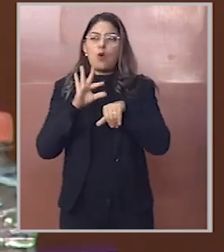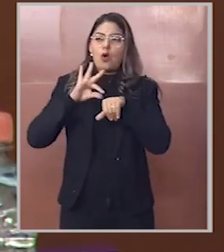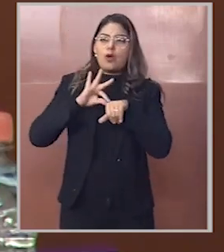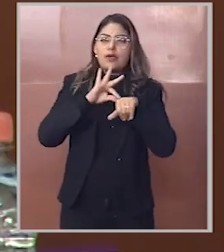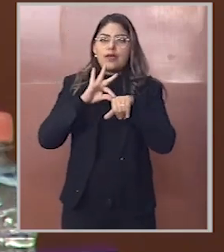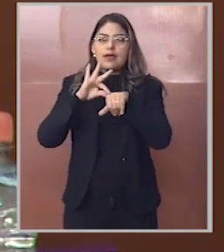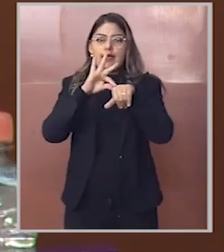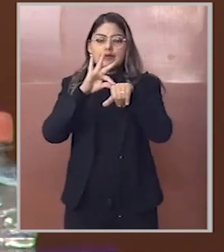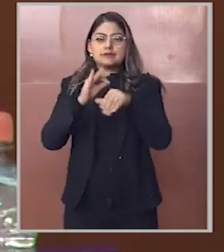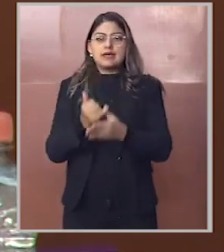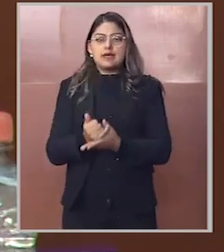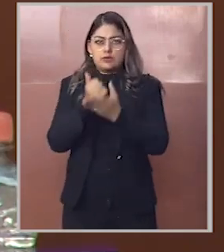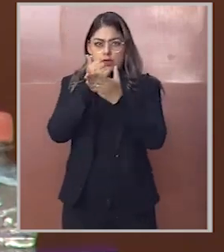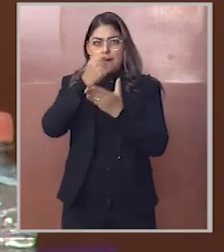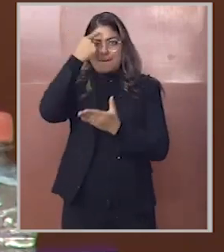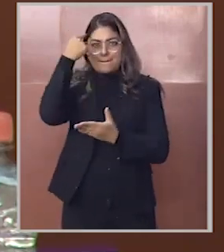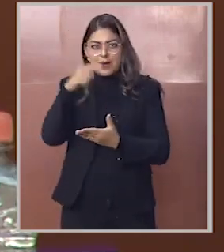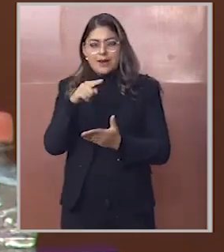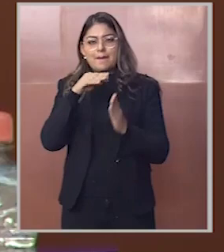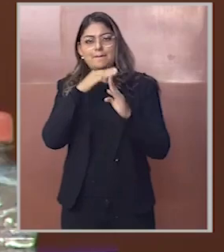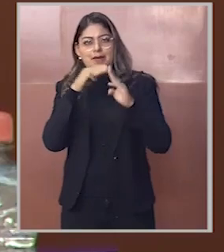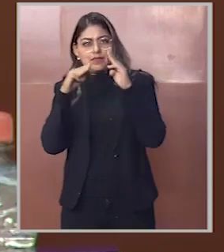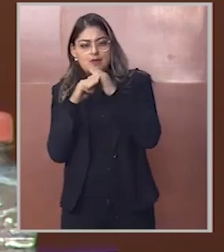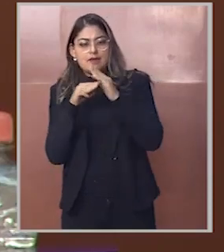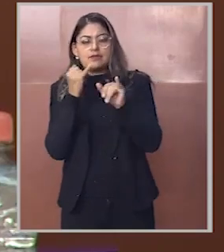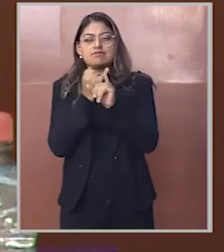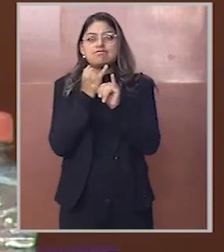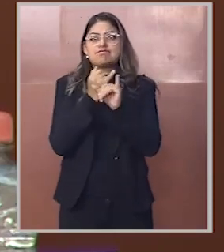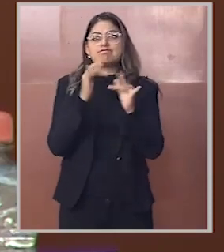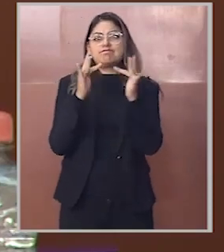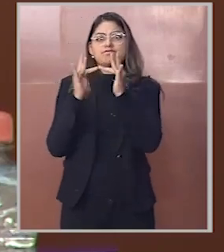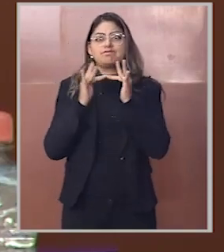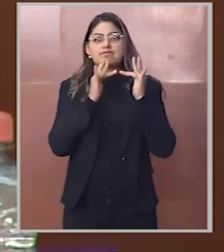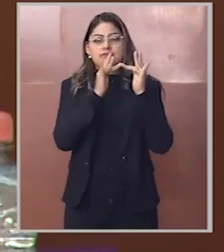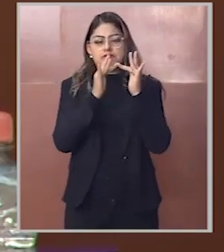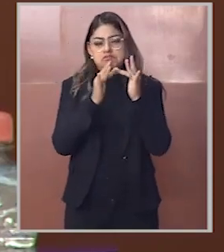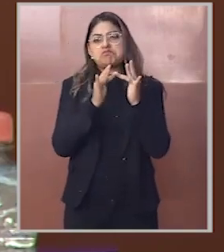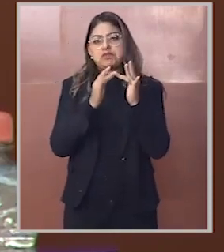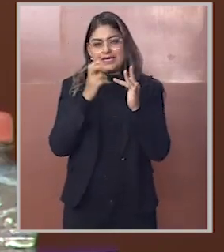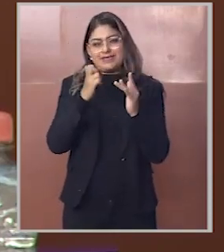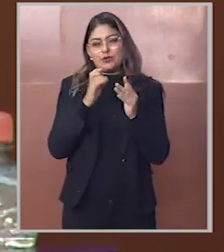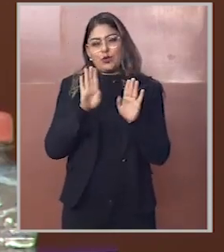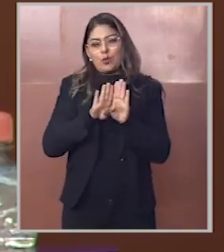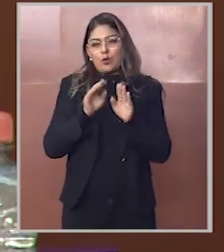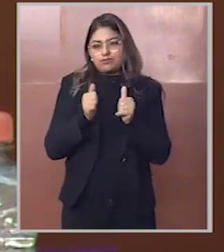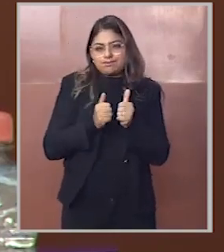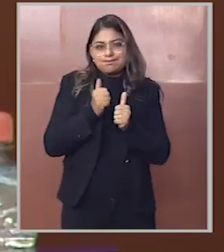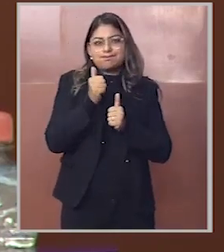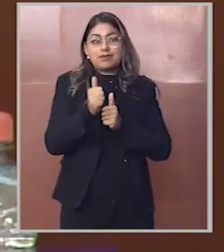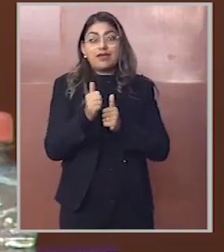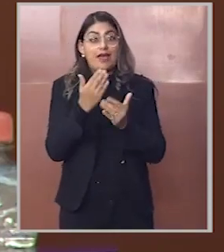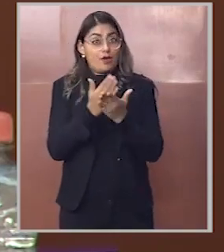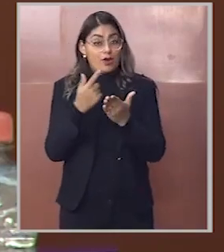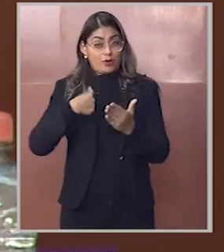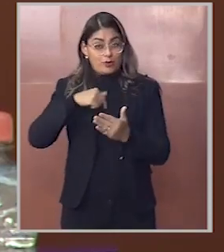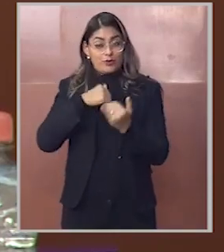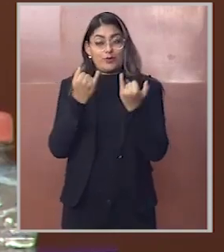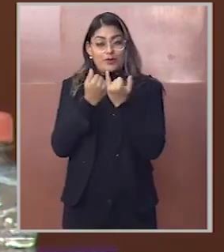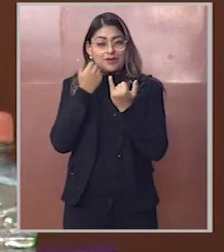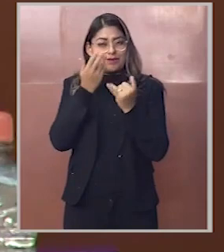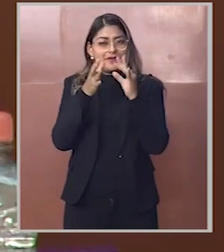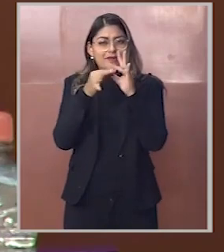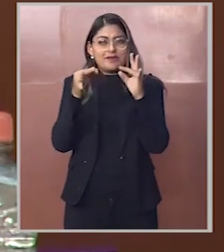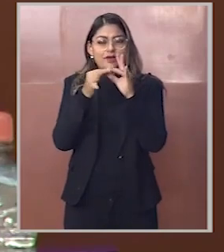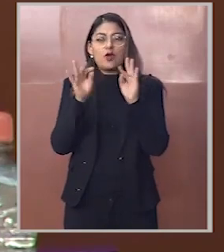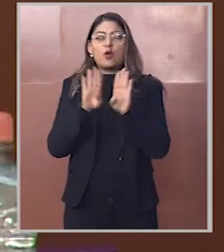estas de estos materiales digitales pero Eh bueno nosotras queremos contarles un poquito también de cómo fue este proceso porque